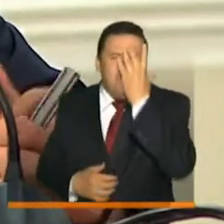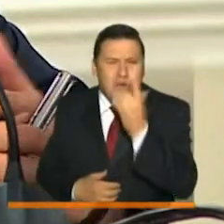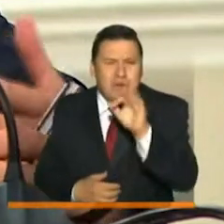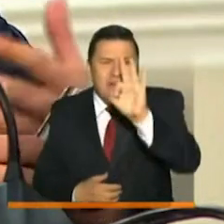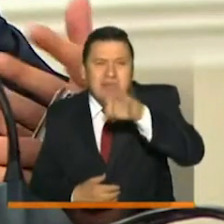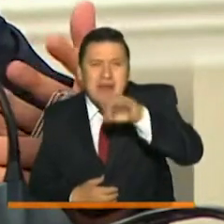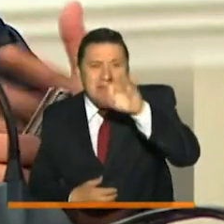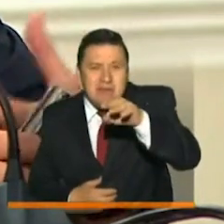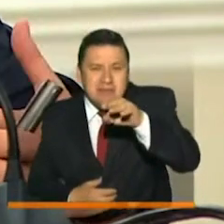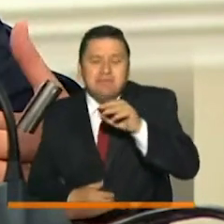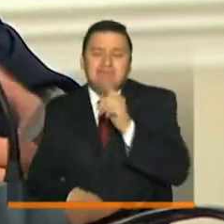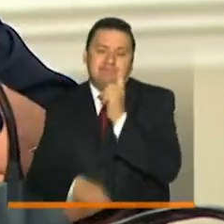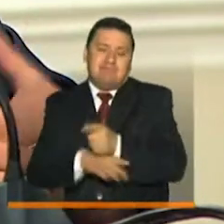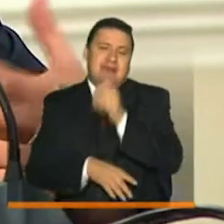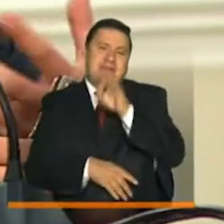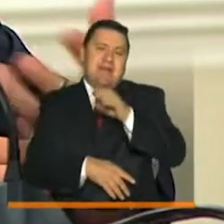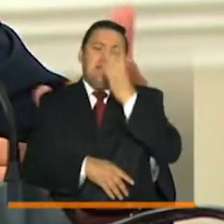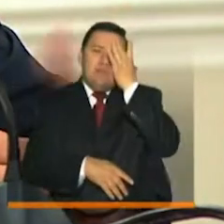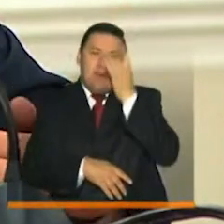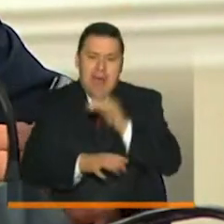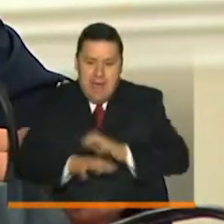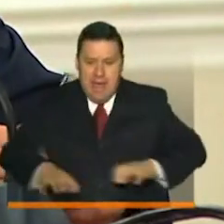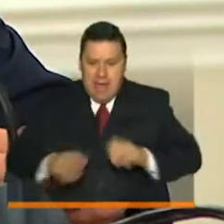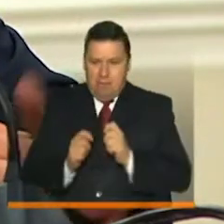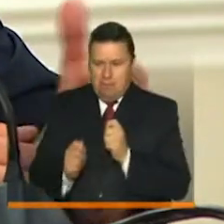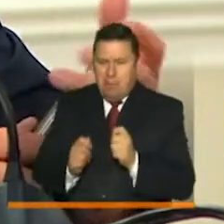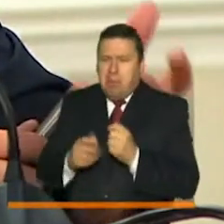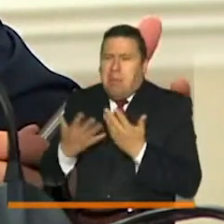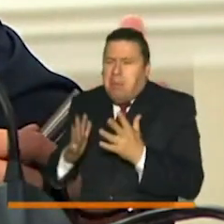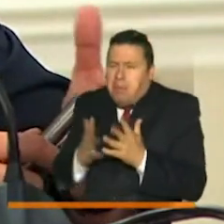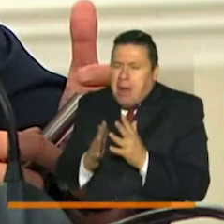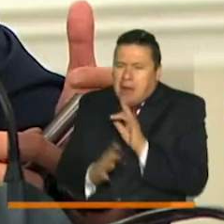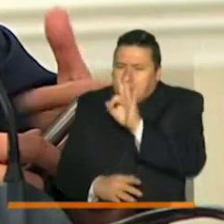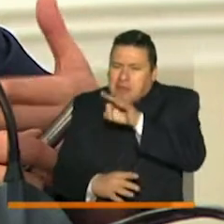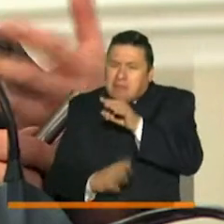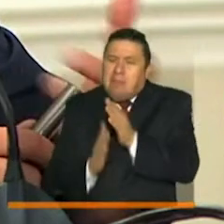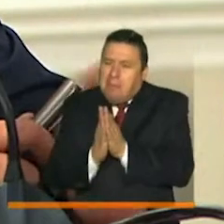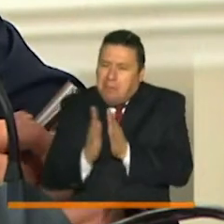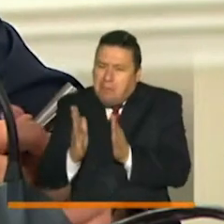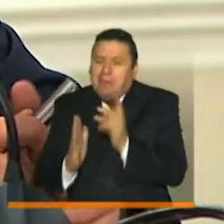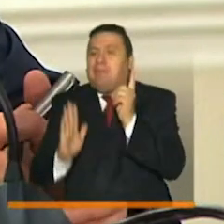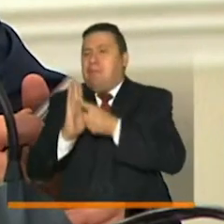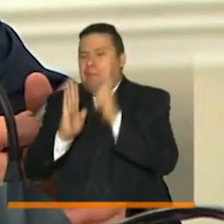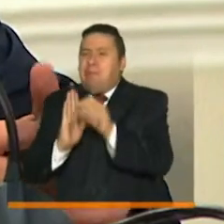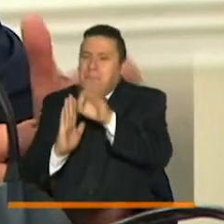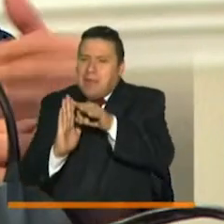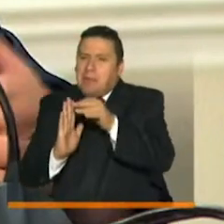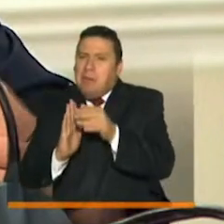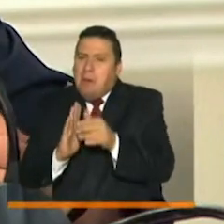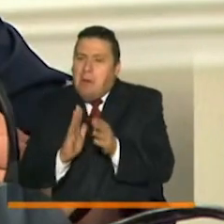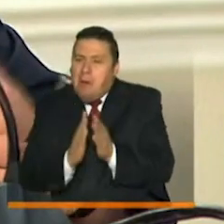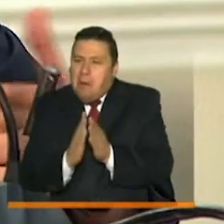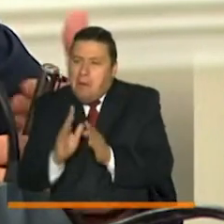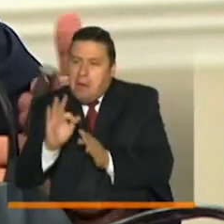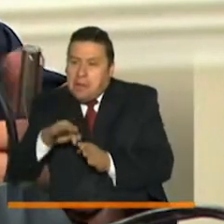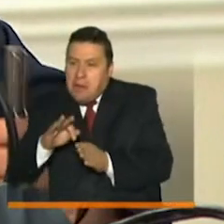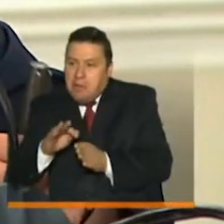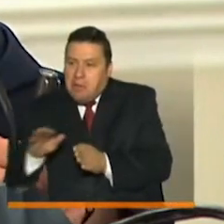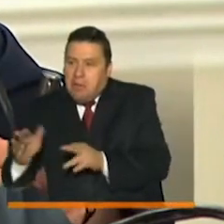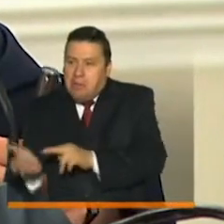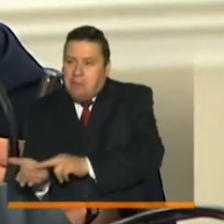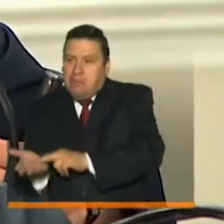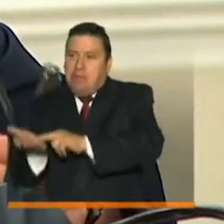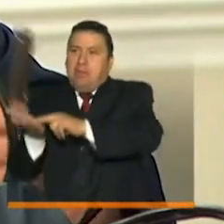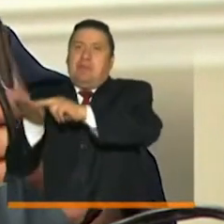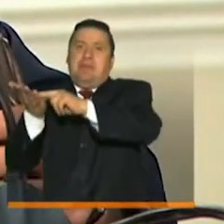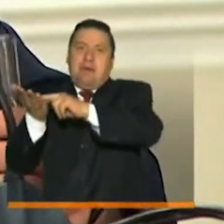3 meses? Porque nosotros esperamos que la actividad económica vuelva a retornar a su normalidad con toda la protección de la